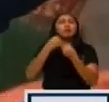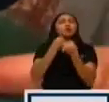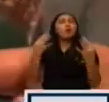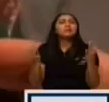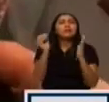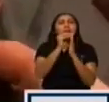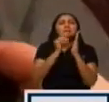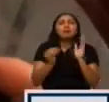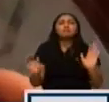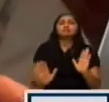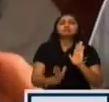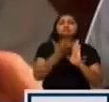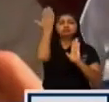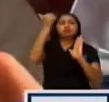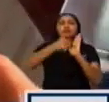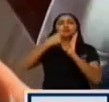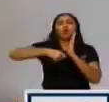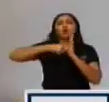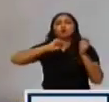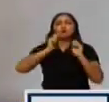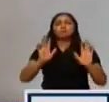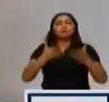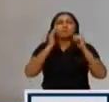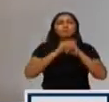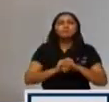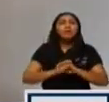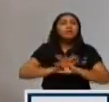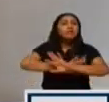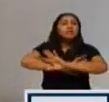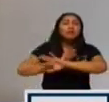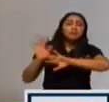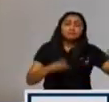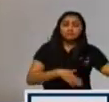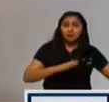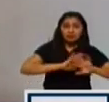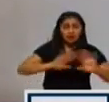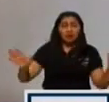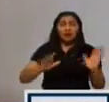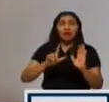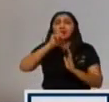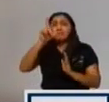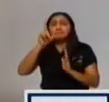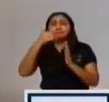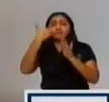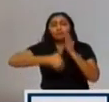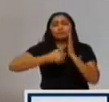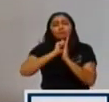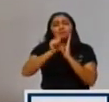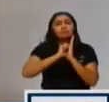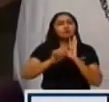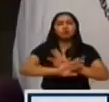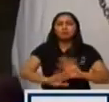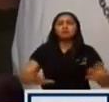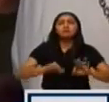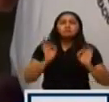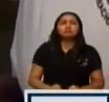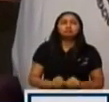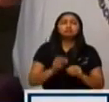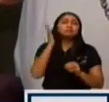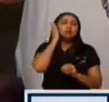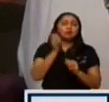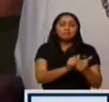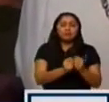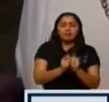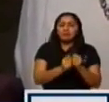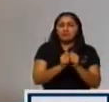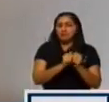de recopilación de información. Ya no se recolectan lápiz y papel, los encuestadores llevan consigo unos dispositivos móviles de captura. De esa